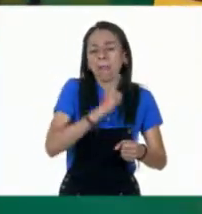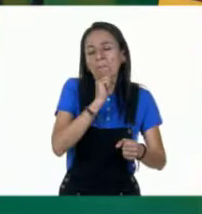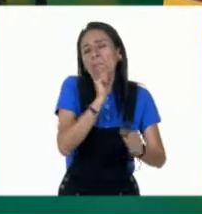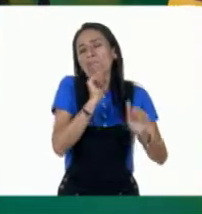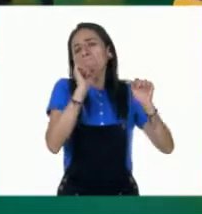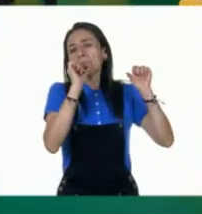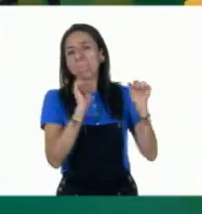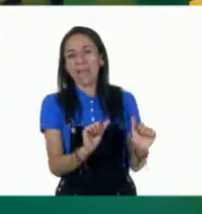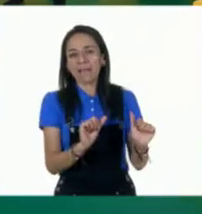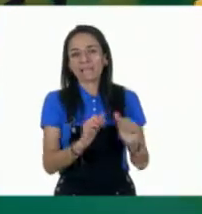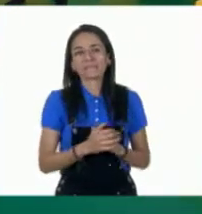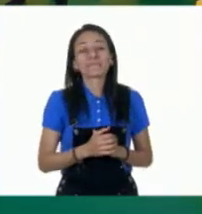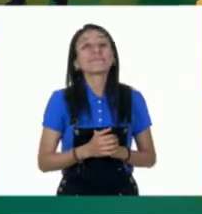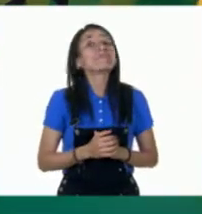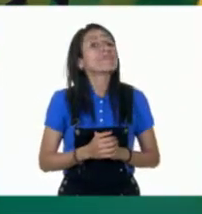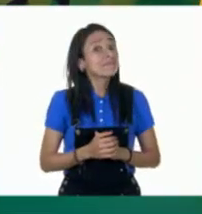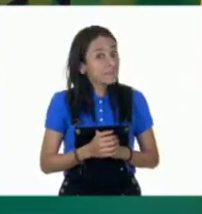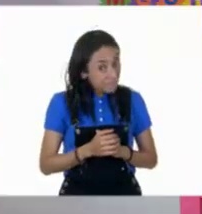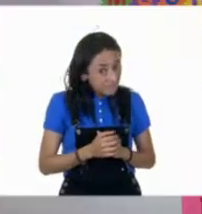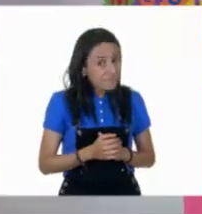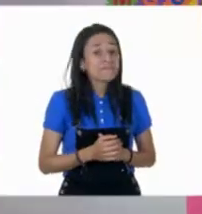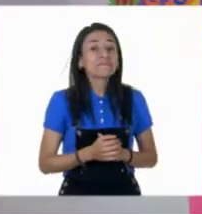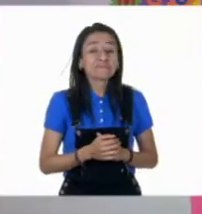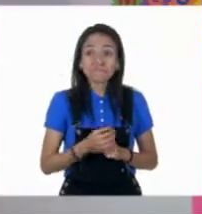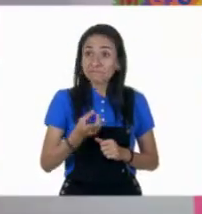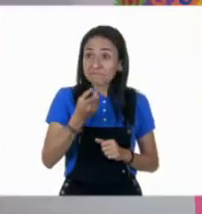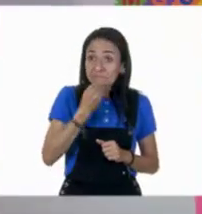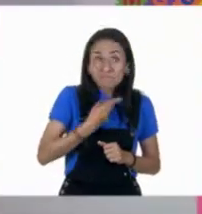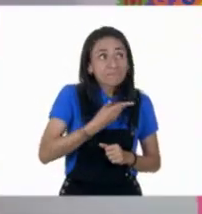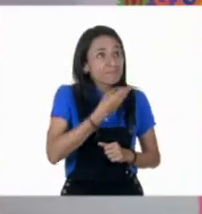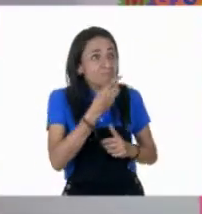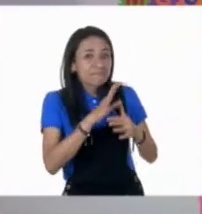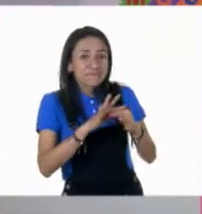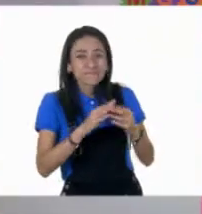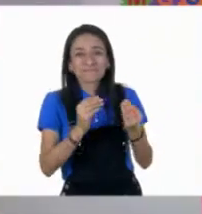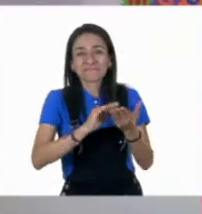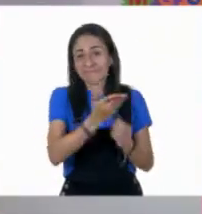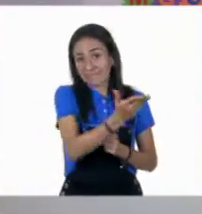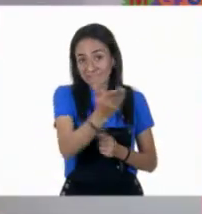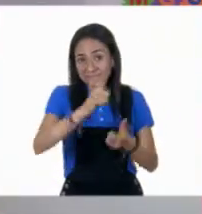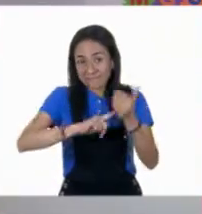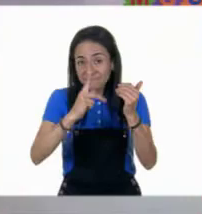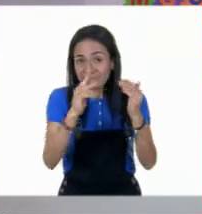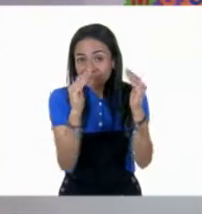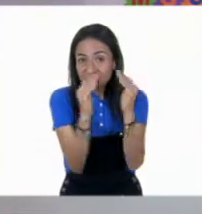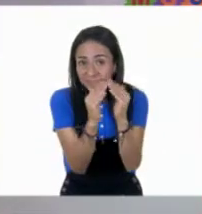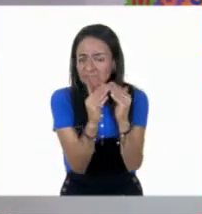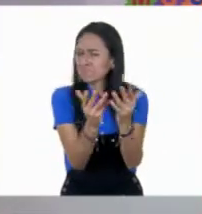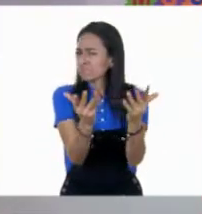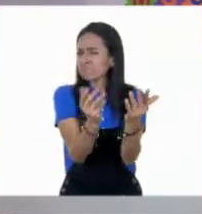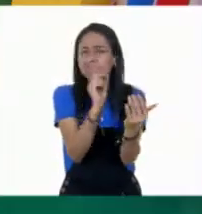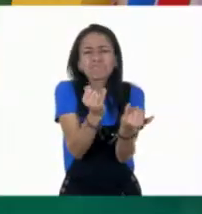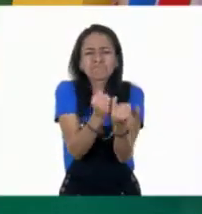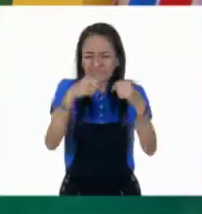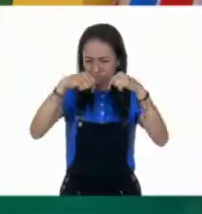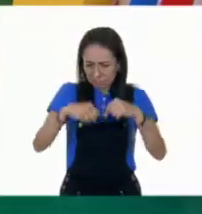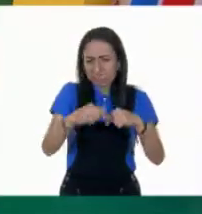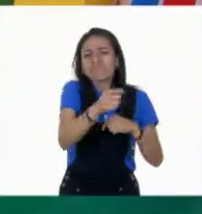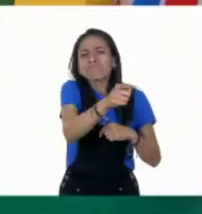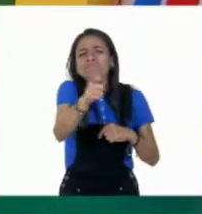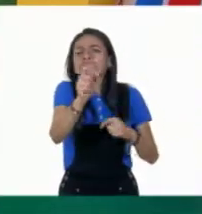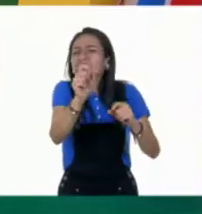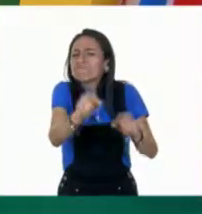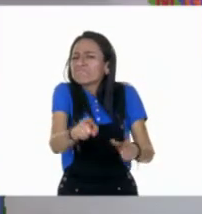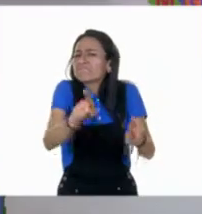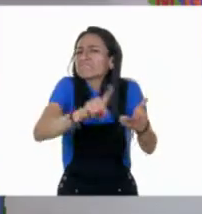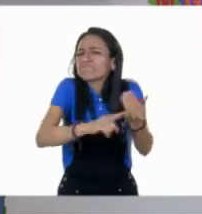Muchísimas gracias por todo lo que nos acaban de decir. Yo los invito allá en casa a que ustedes también hagan la actividad como lo hicimos nosotros. ¿Qué te parece si